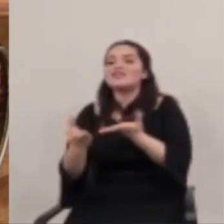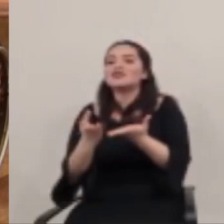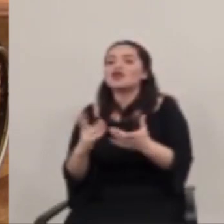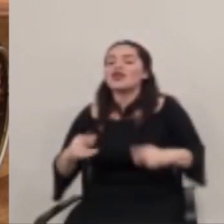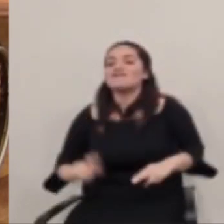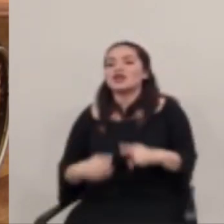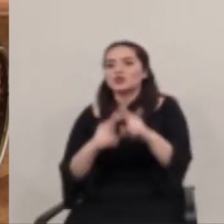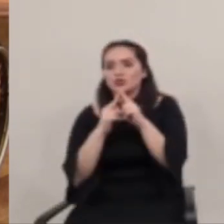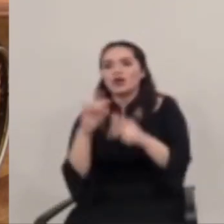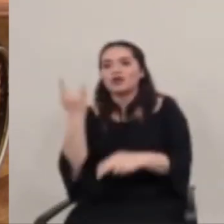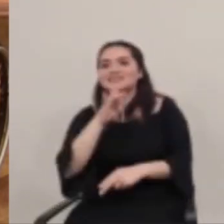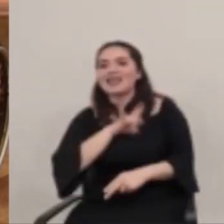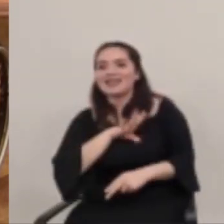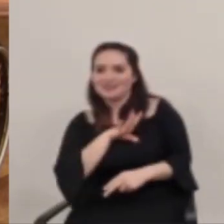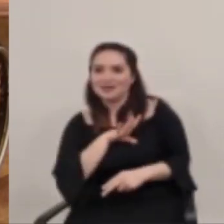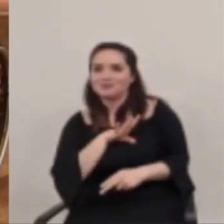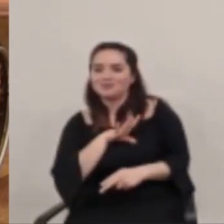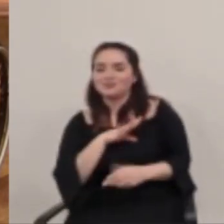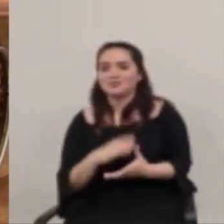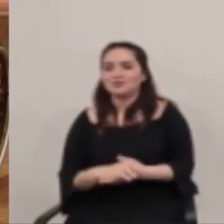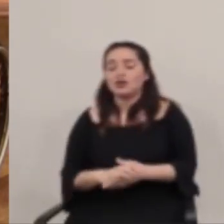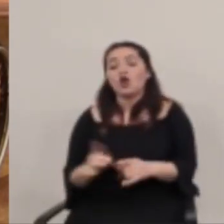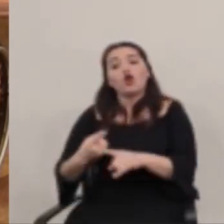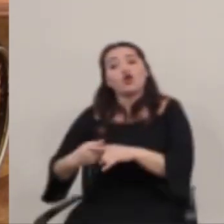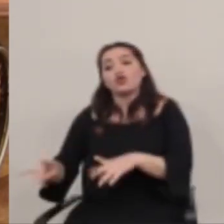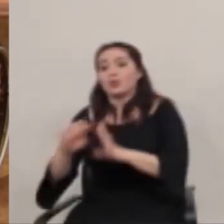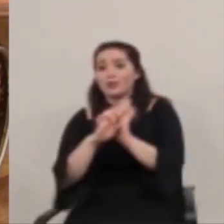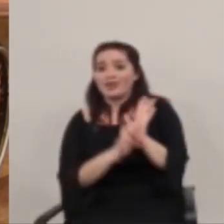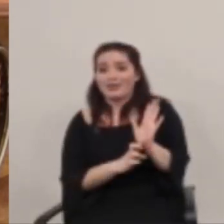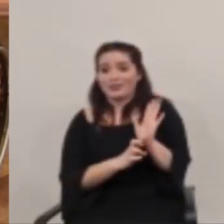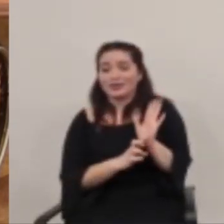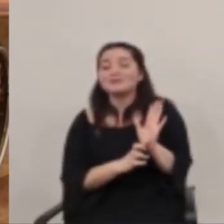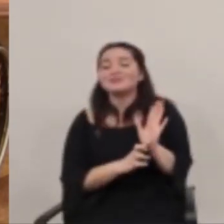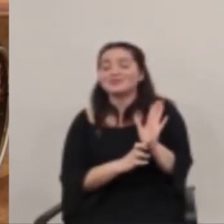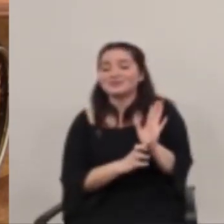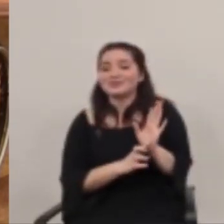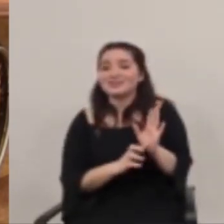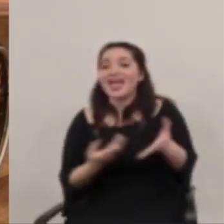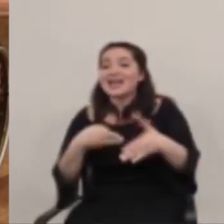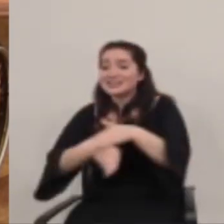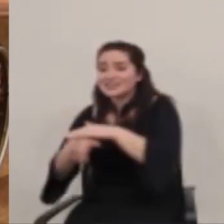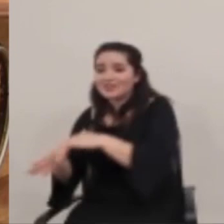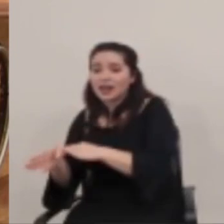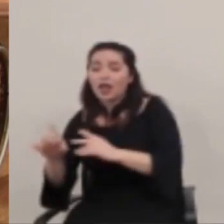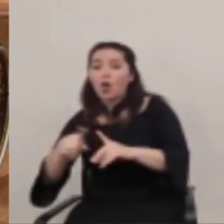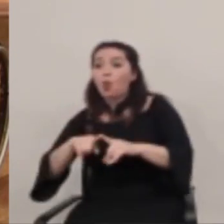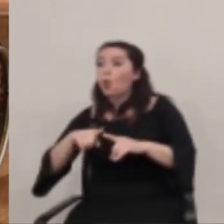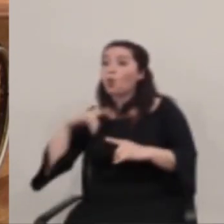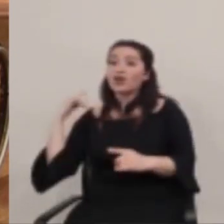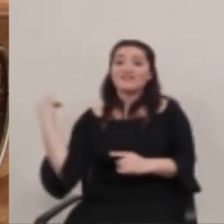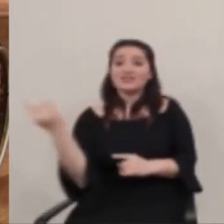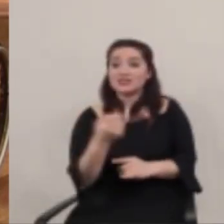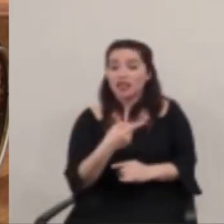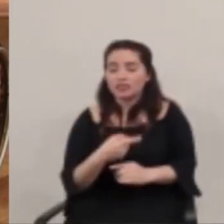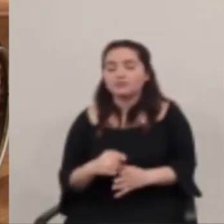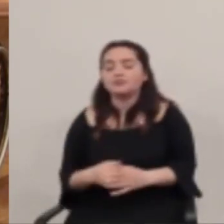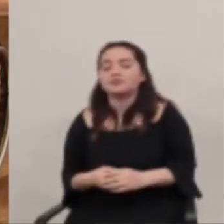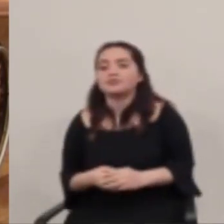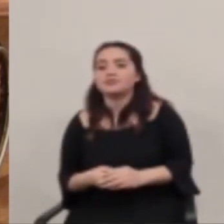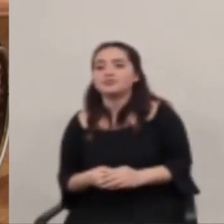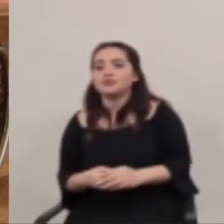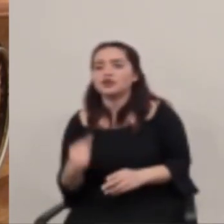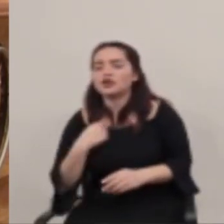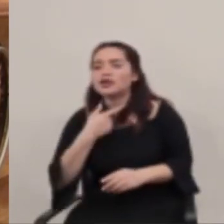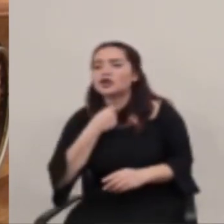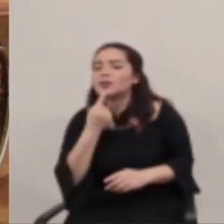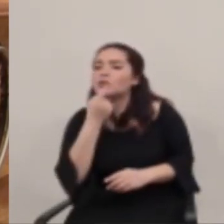en la Universidad de Chile, que entre otros proyectos tiene este plan de accesibilidad universal desde el año 2018 a la fecha. Yo quiero saber cuáles